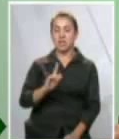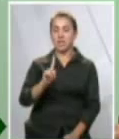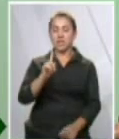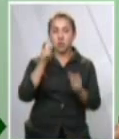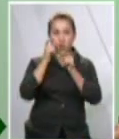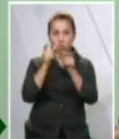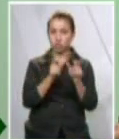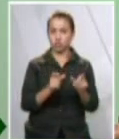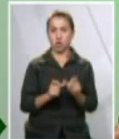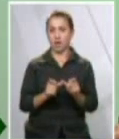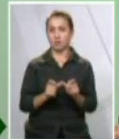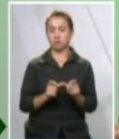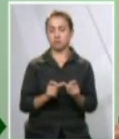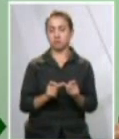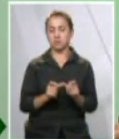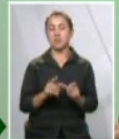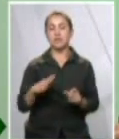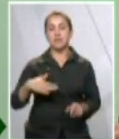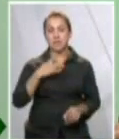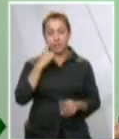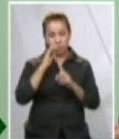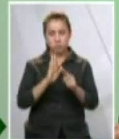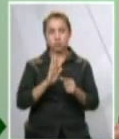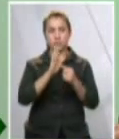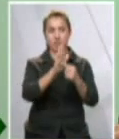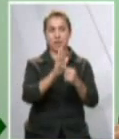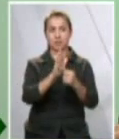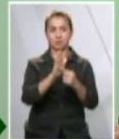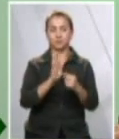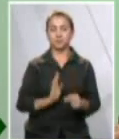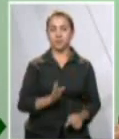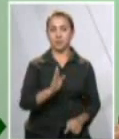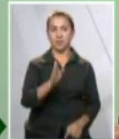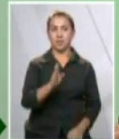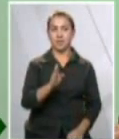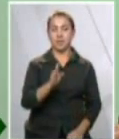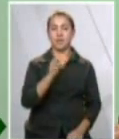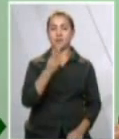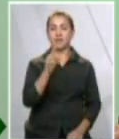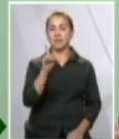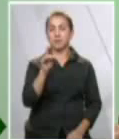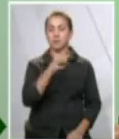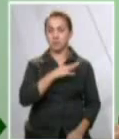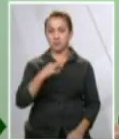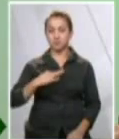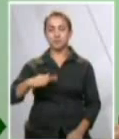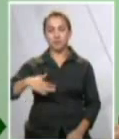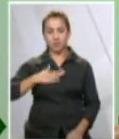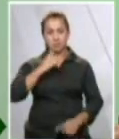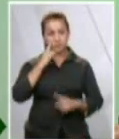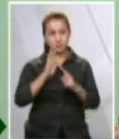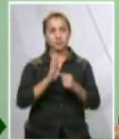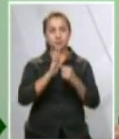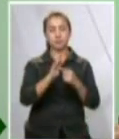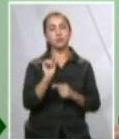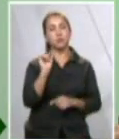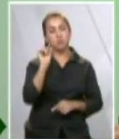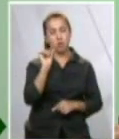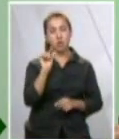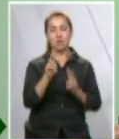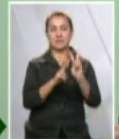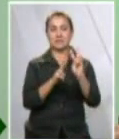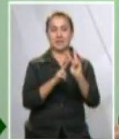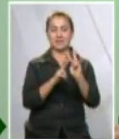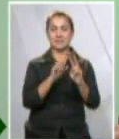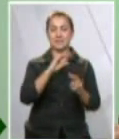juguete. Absolutamente. Bueno, quiero mostrar, antes de seguir con Vladimir y con la ministra, quiero mostrar justamente un poquito de lo que se hace